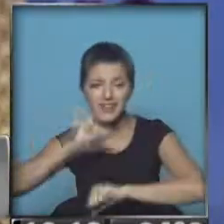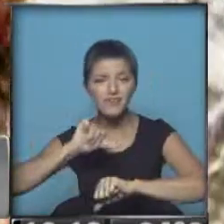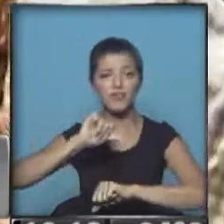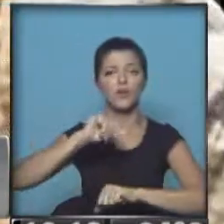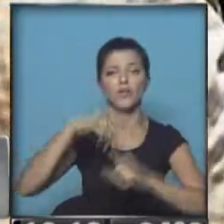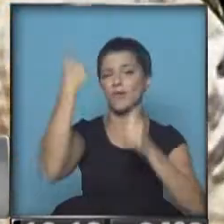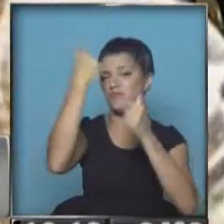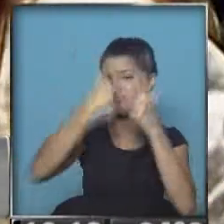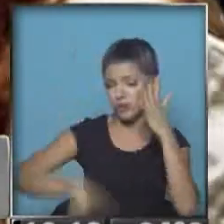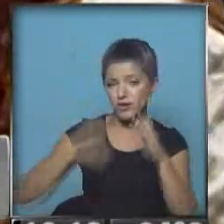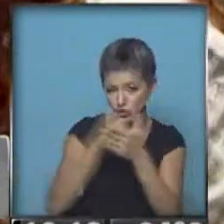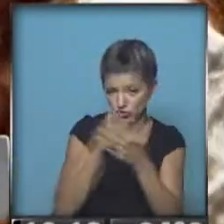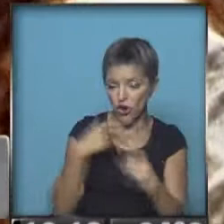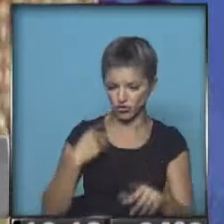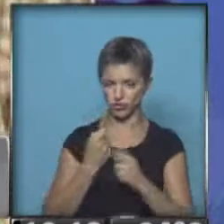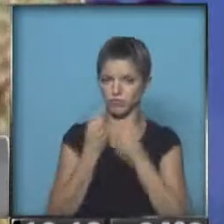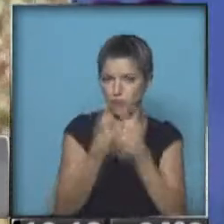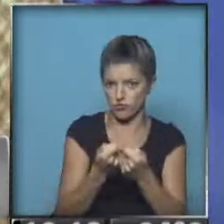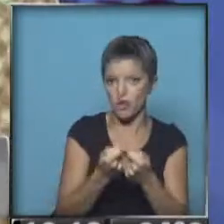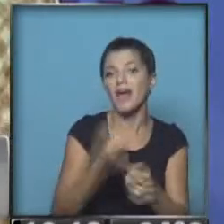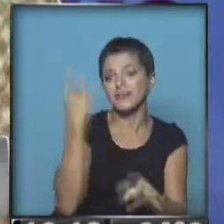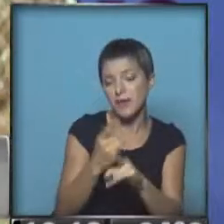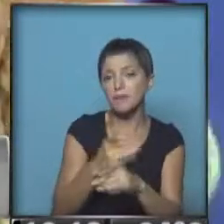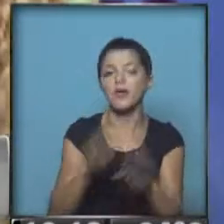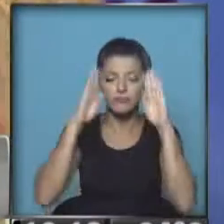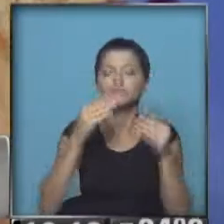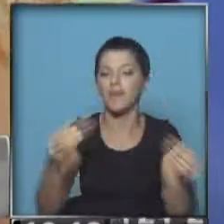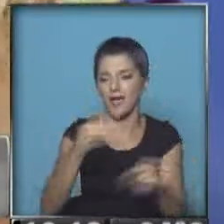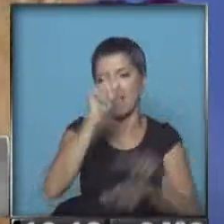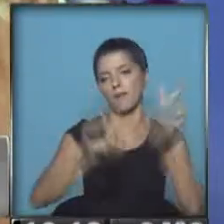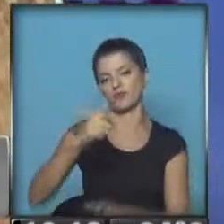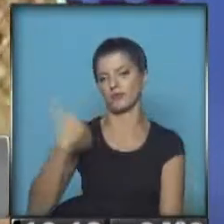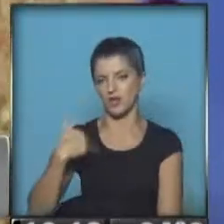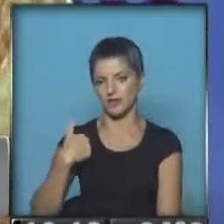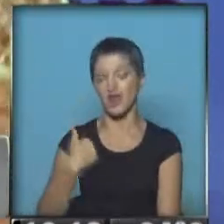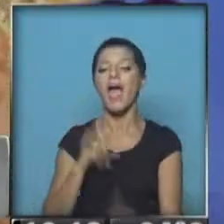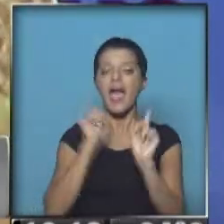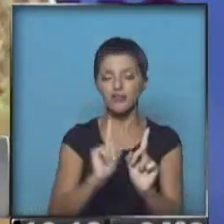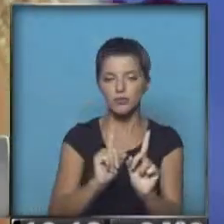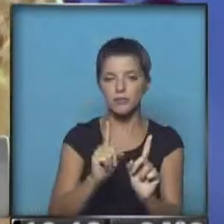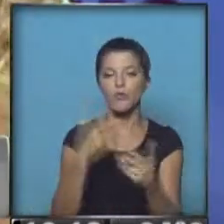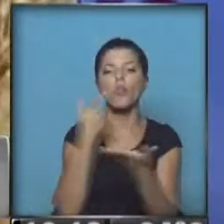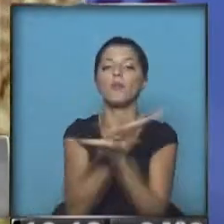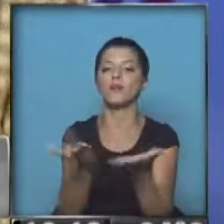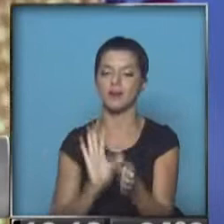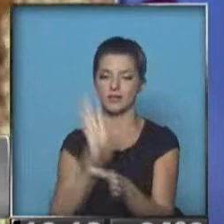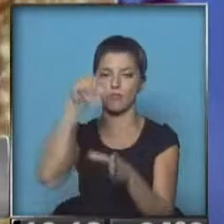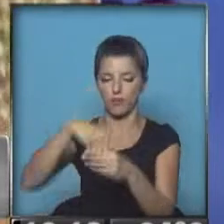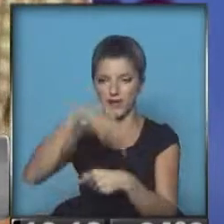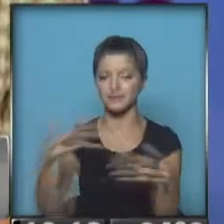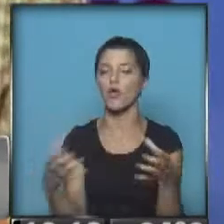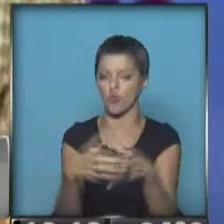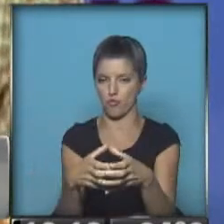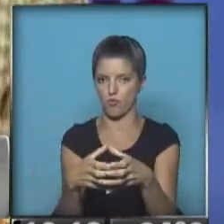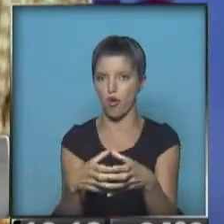en definitiva, del lado de los argentinos. Esto es lo que define la pertenencia a este lugar.